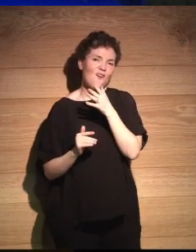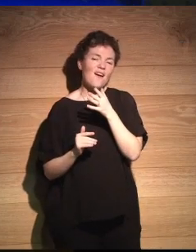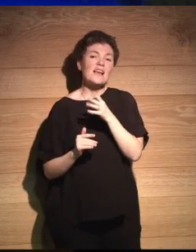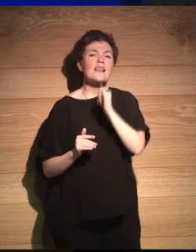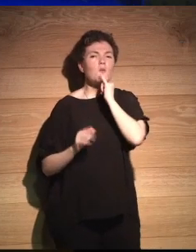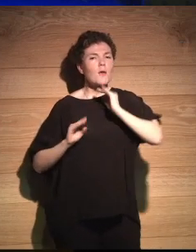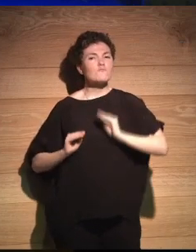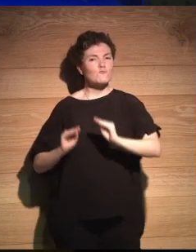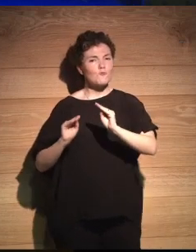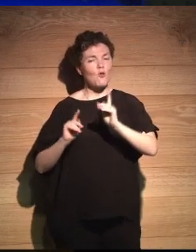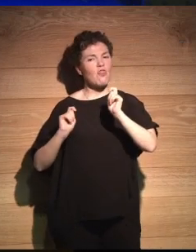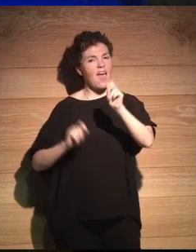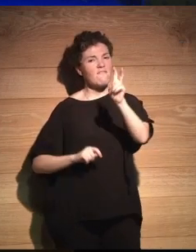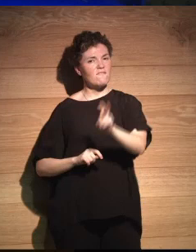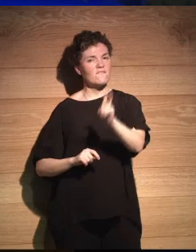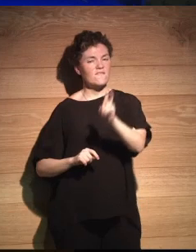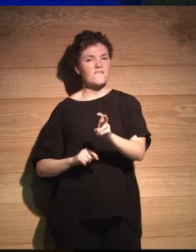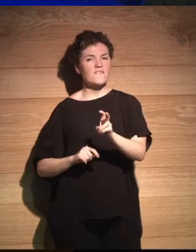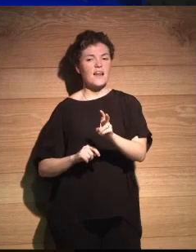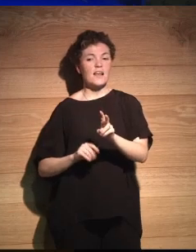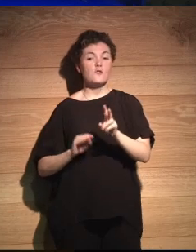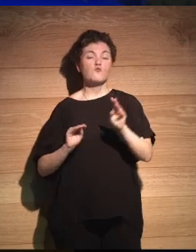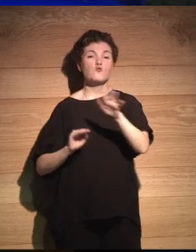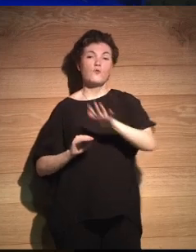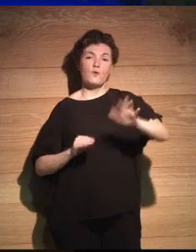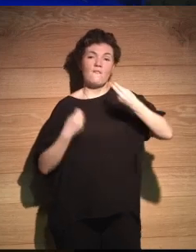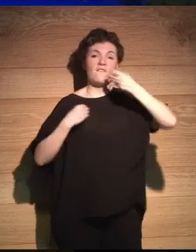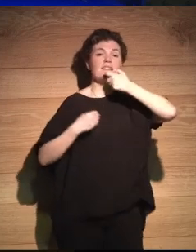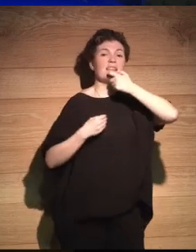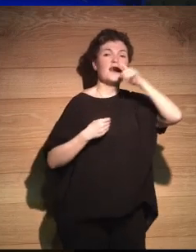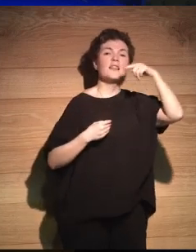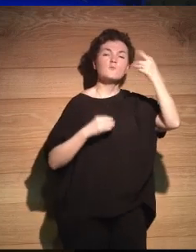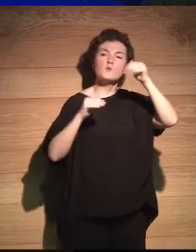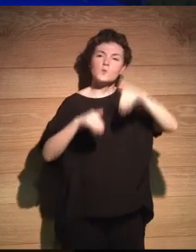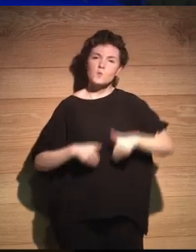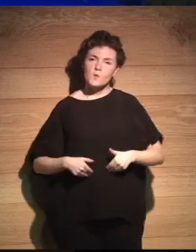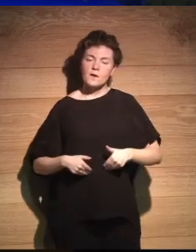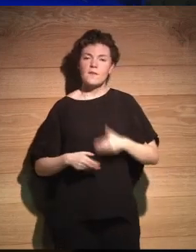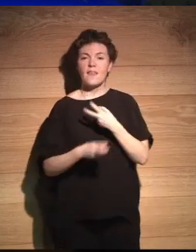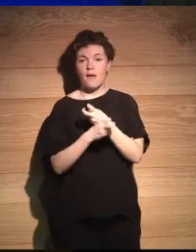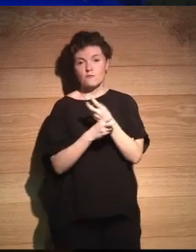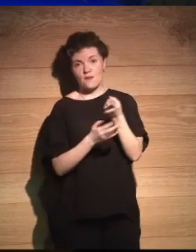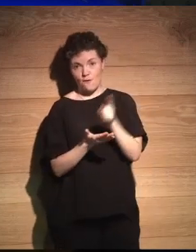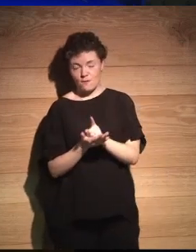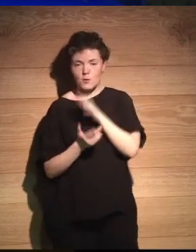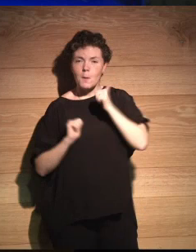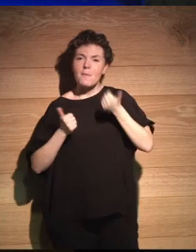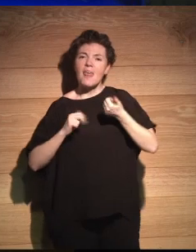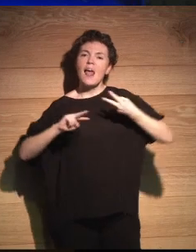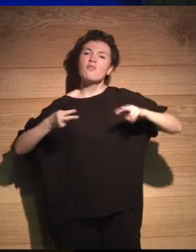que tenía le iba a ser muy útil tanto en su estancia en Inglaterra como después a la vuelta de Austria, porque empezó a